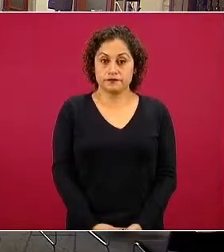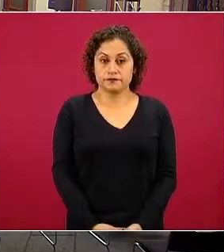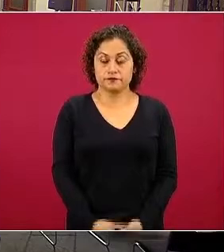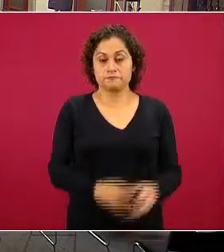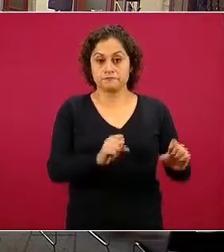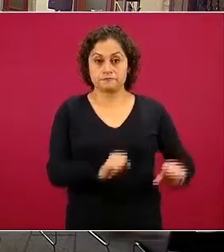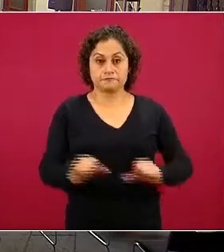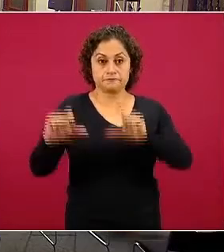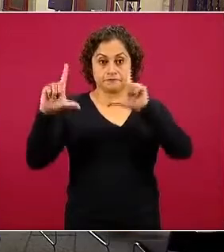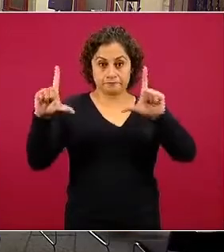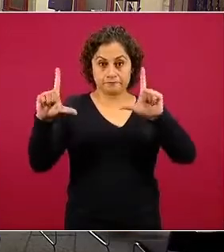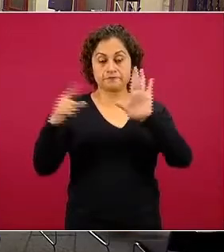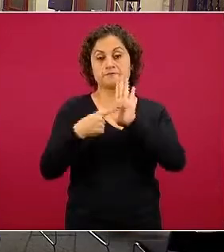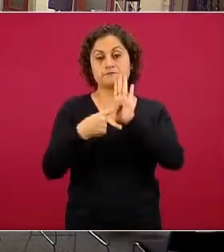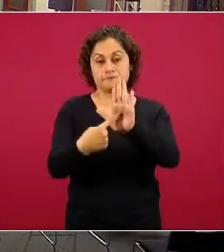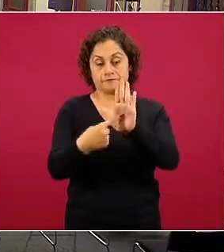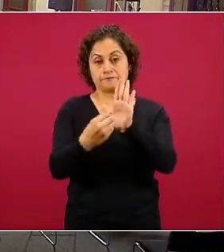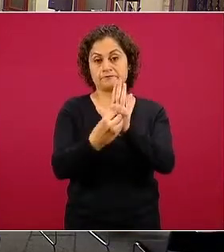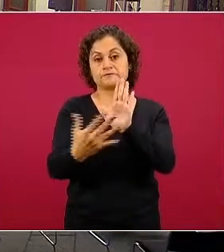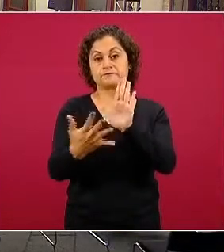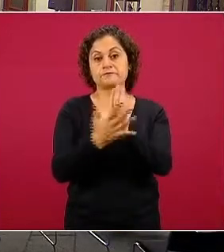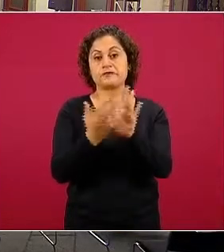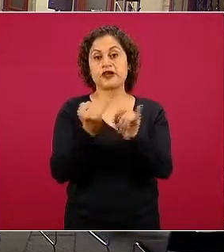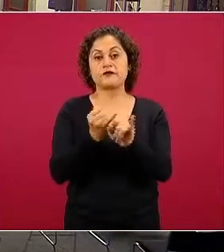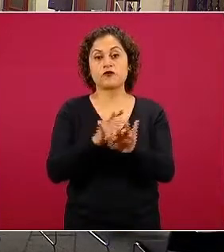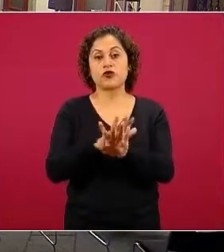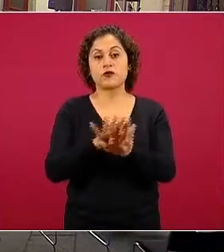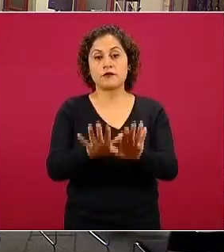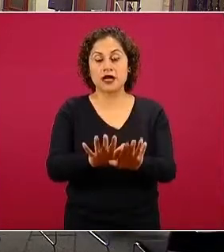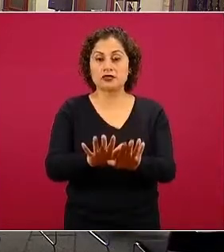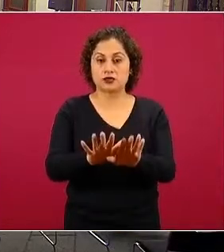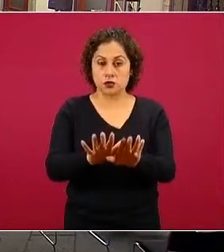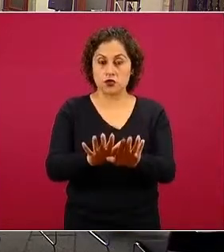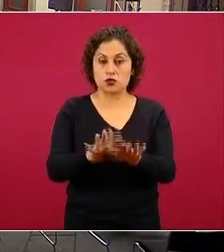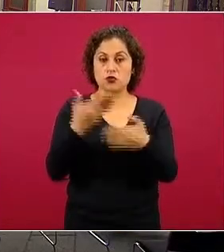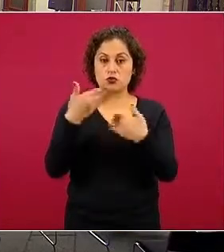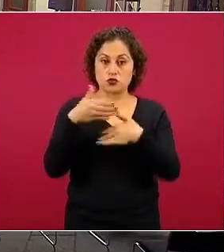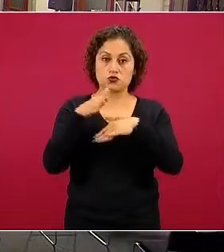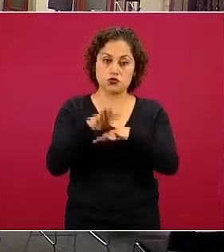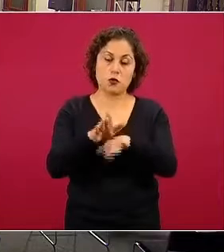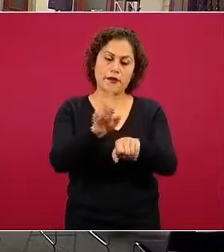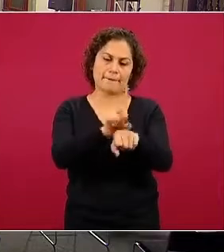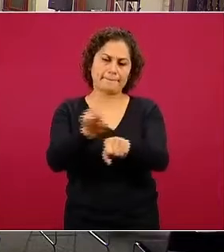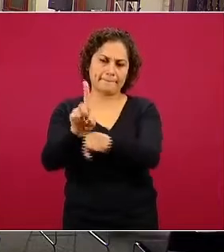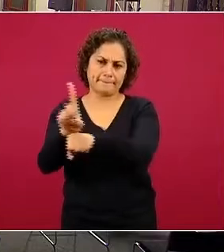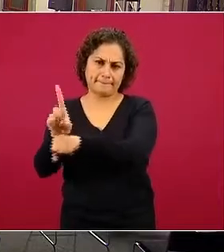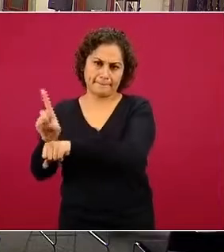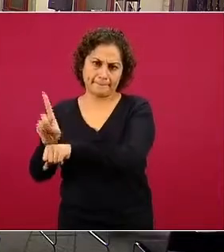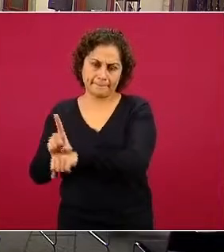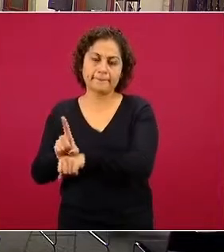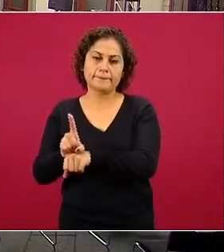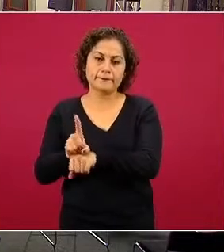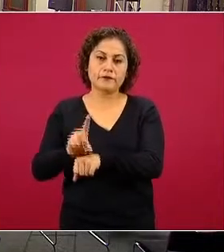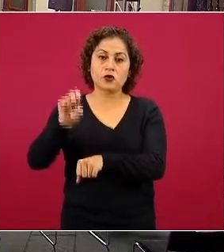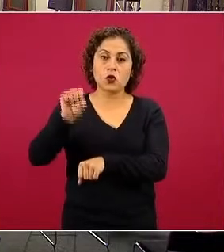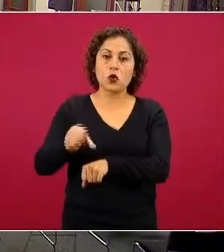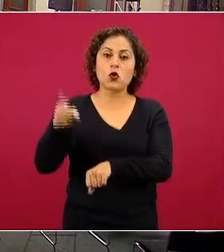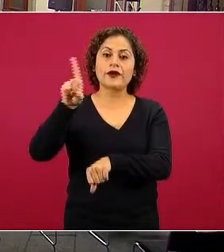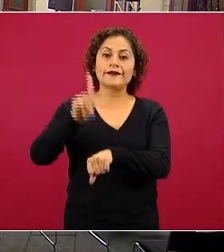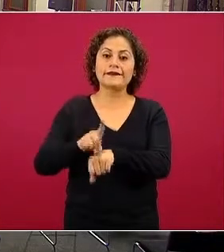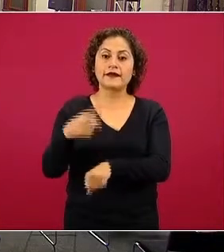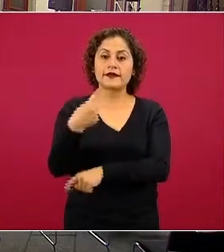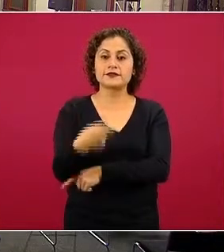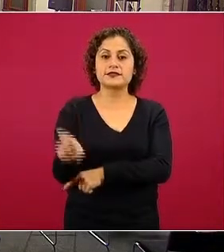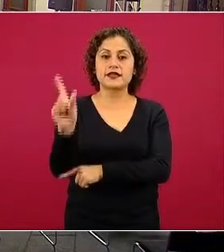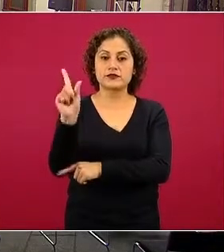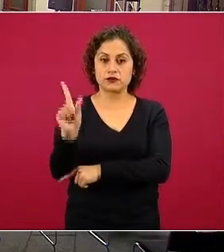presentación, el informe técnico de todos los días. Este es nuestro día número 170